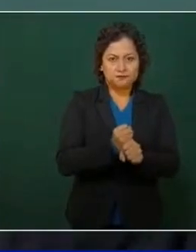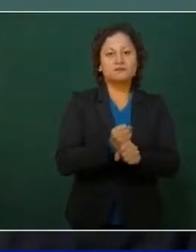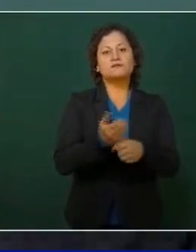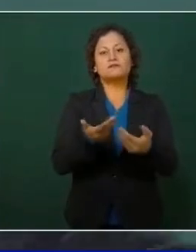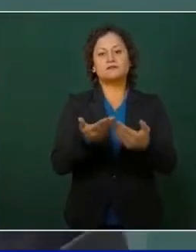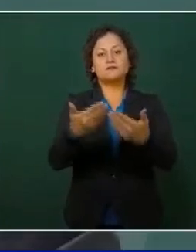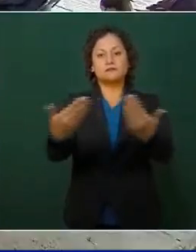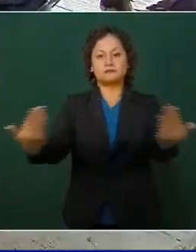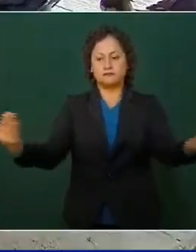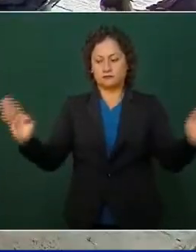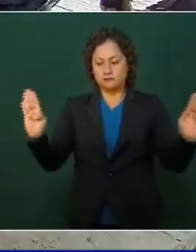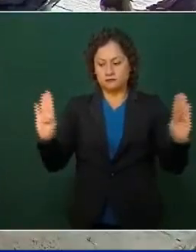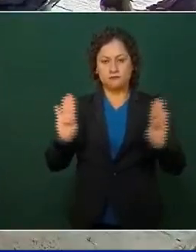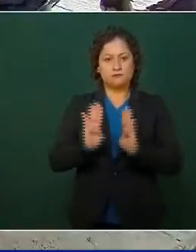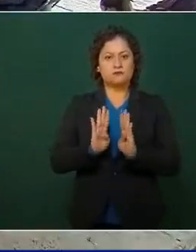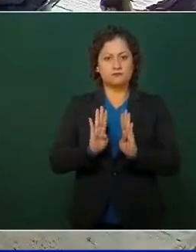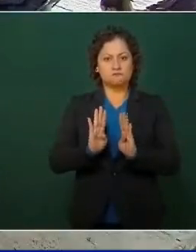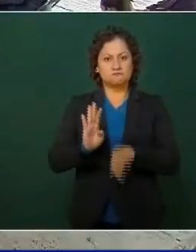bardeado,